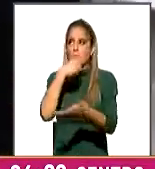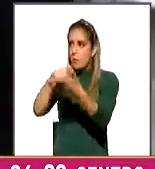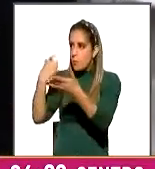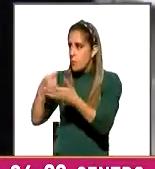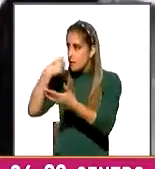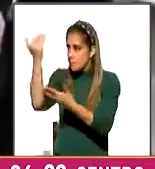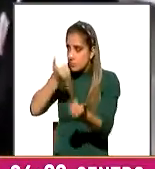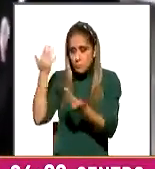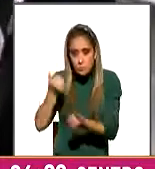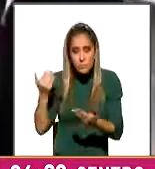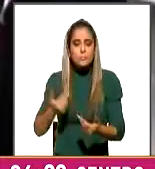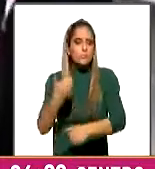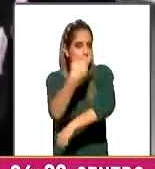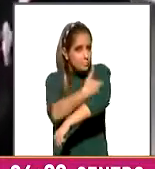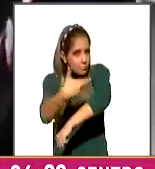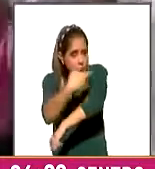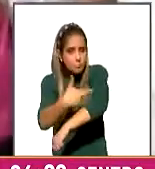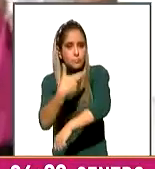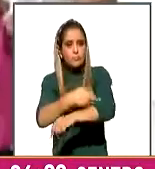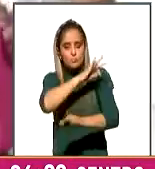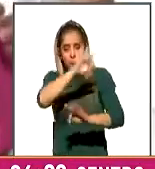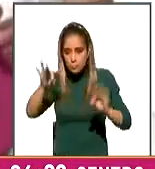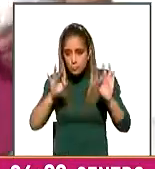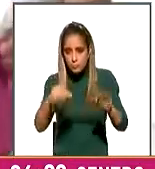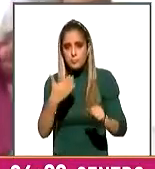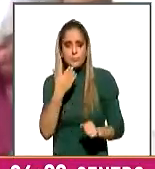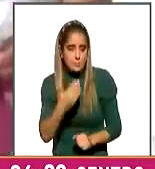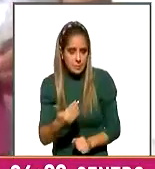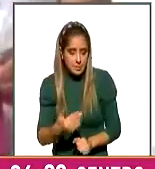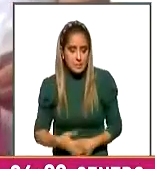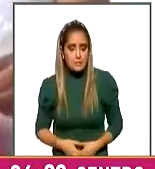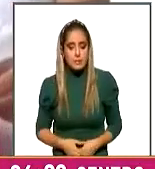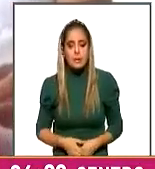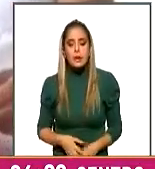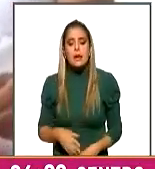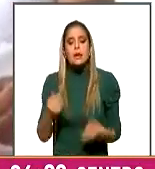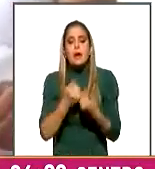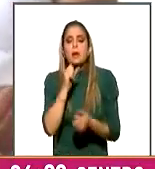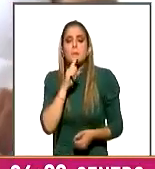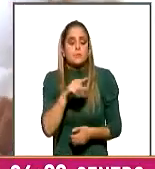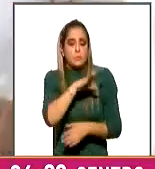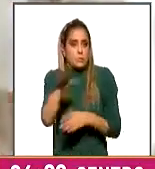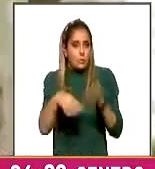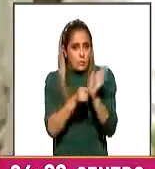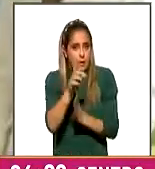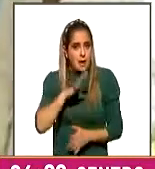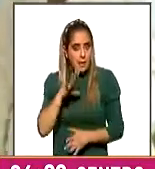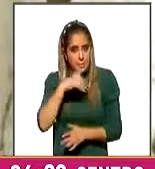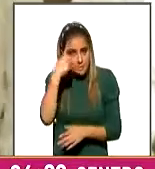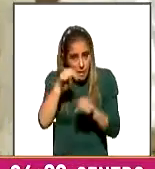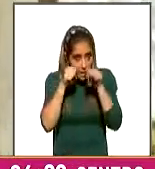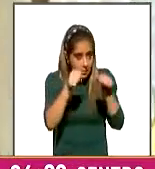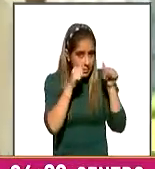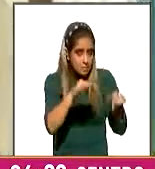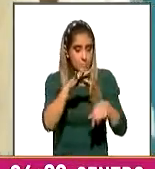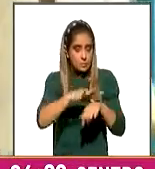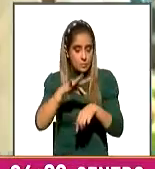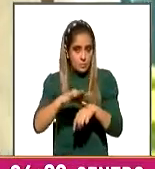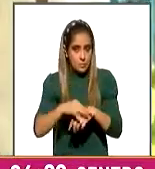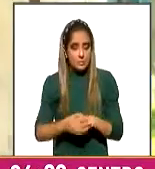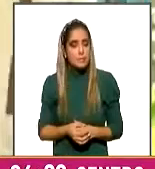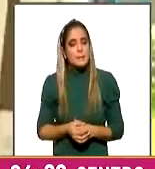de nuestro país para nuestros derechohabientes. Creo que son buenas noticias. Sin duda. Esto ayudará a que la infraestructura empiece a mejorar en